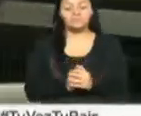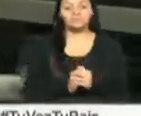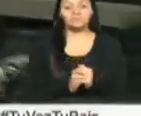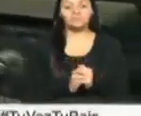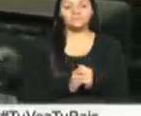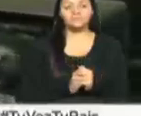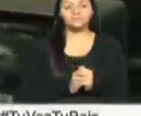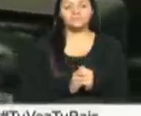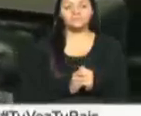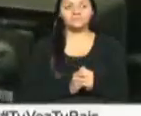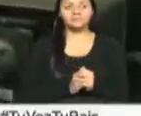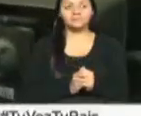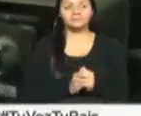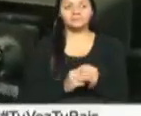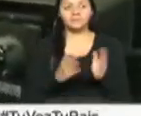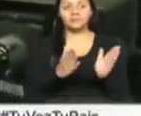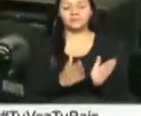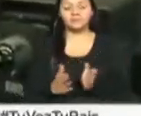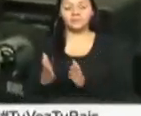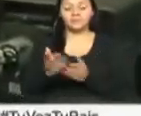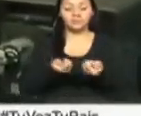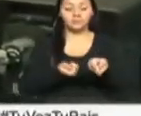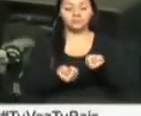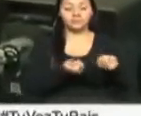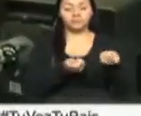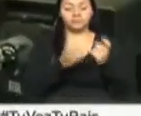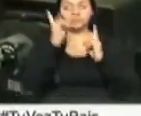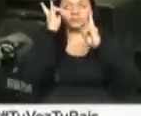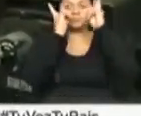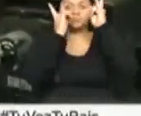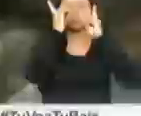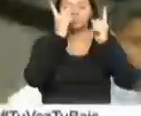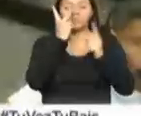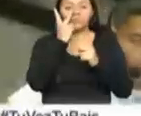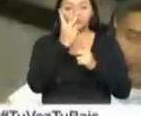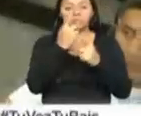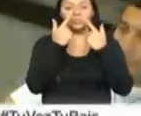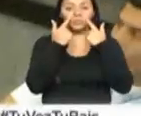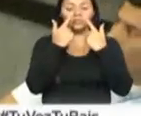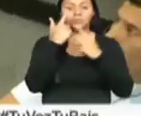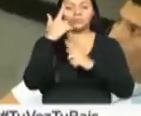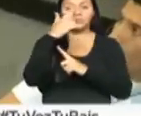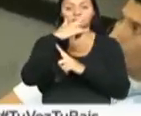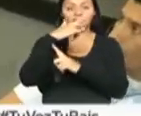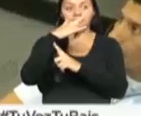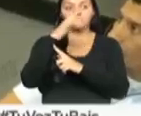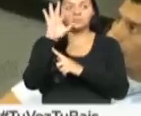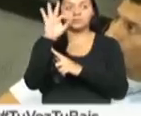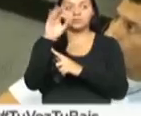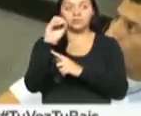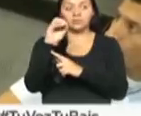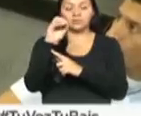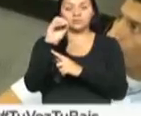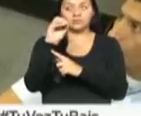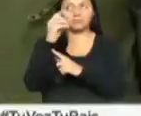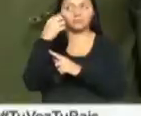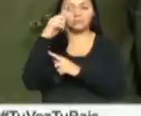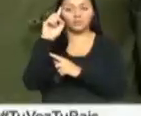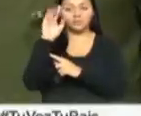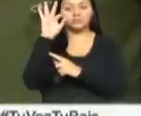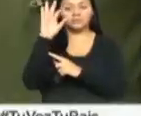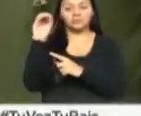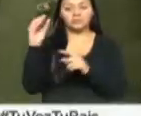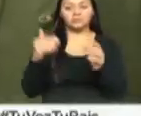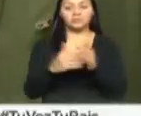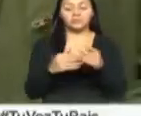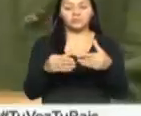El sistema integrado de radares es una realidad, con una inversión pública de 90.9 millones de dólares. El